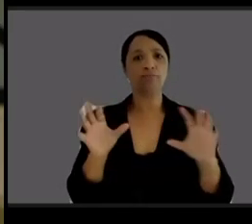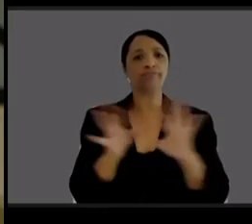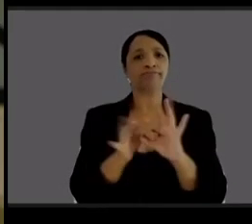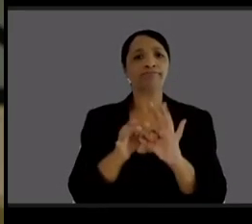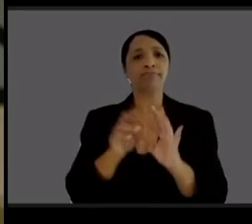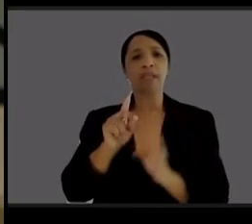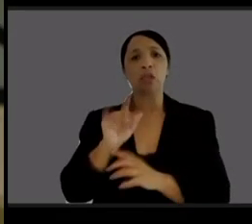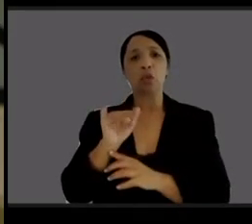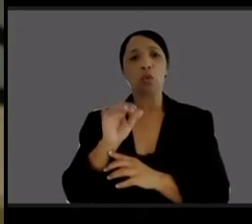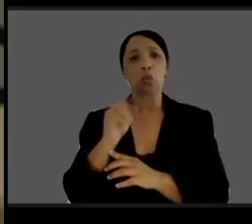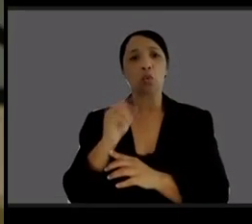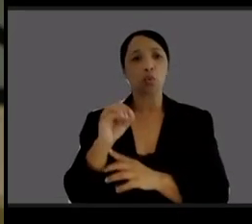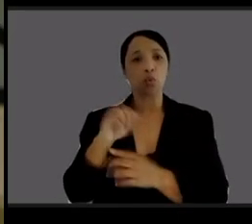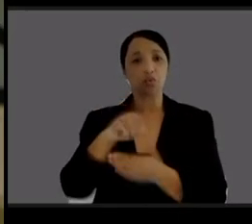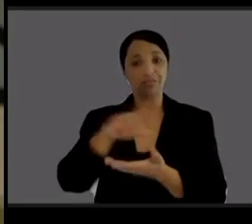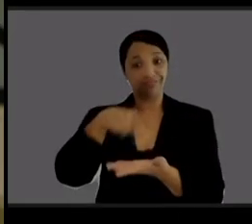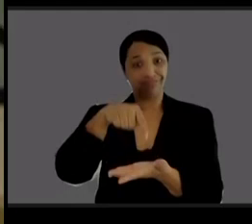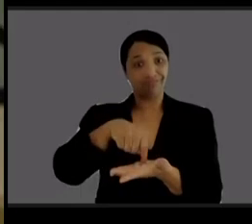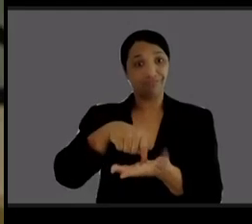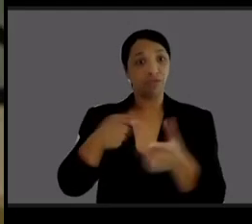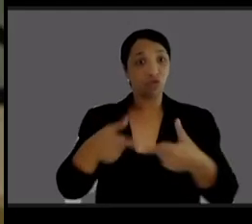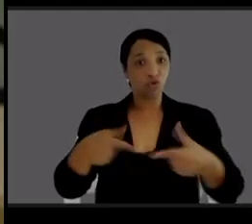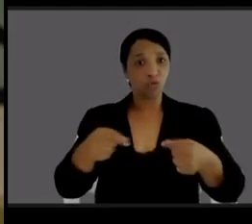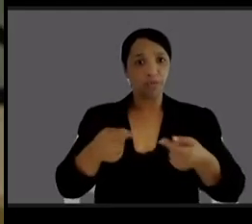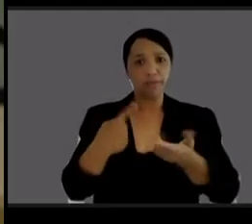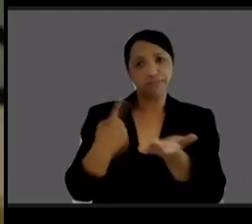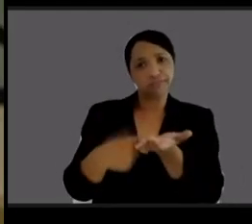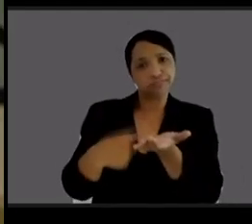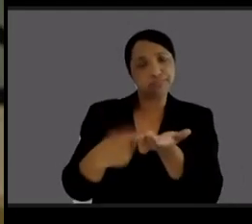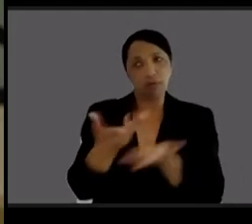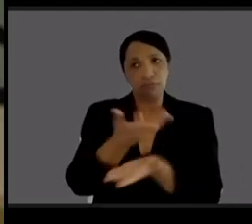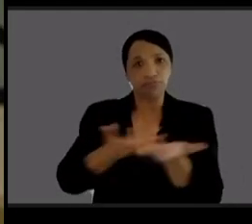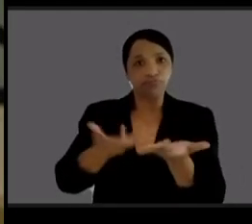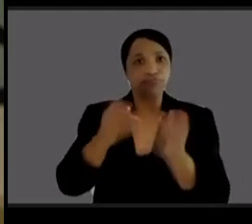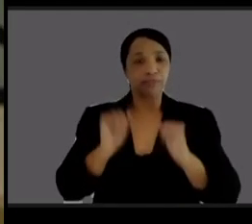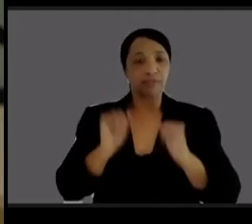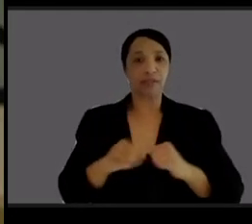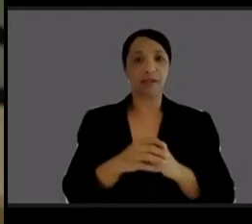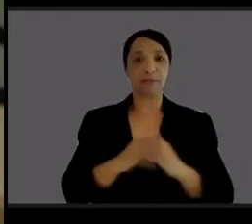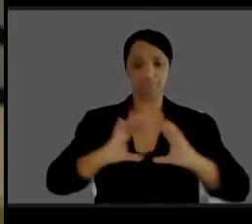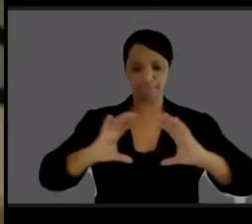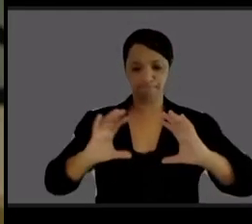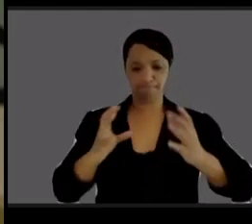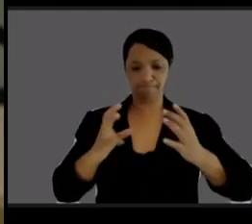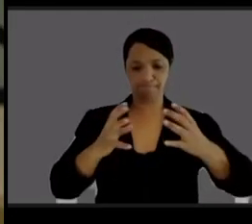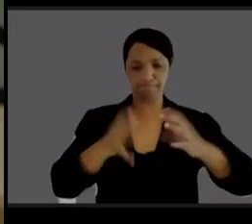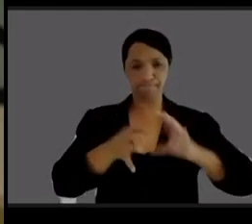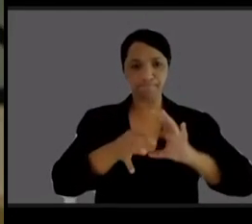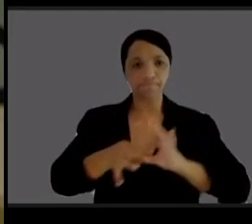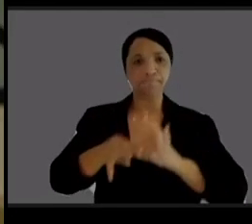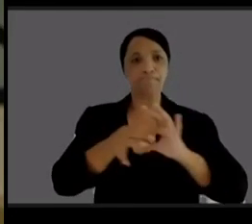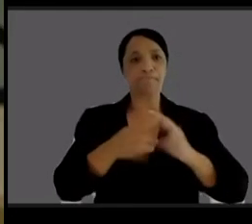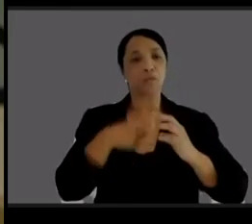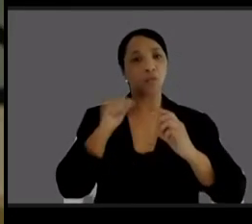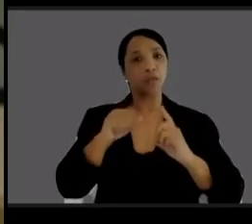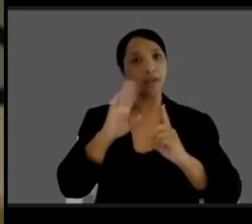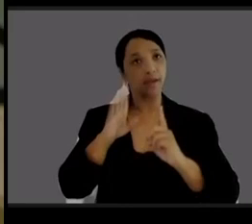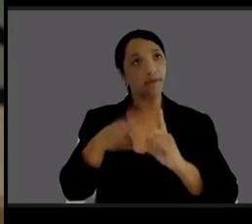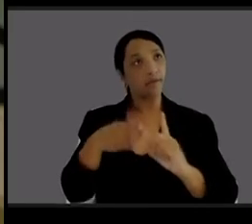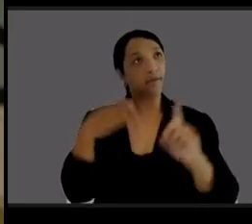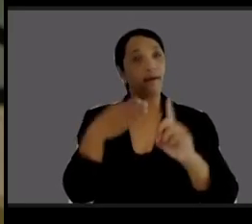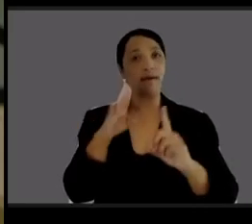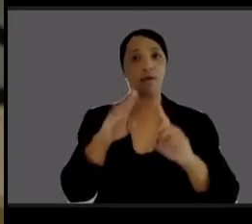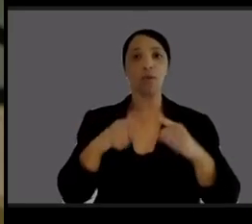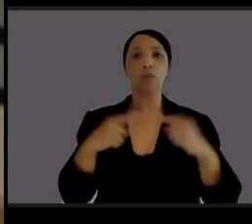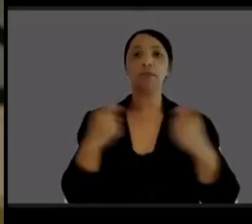emergentes. Espero que su reunión en Kioto aporte una contribución esencial para avanzar con nuestros esfuerzos colectivos. Juntos podemos